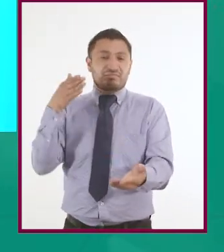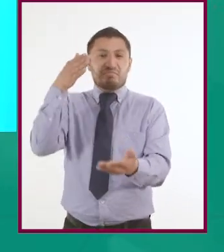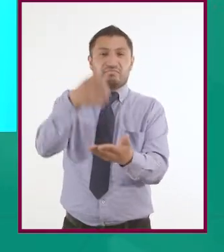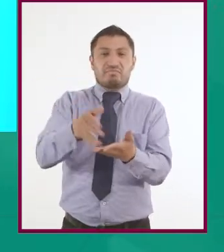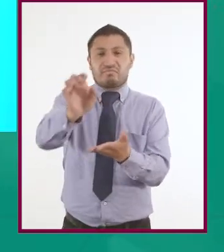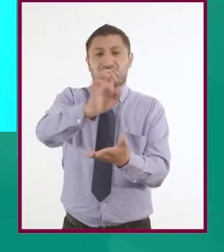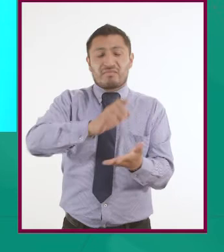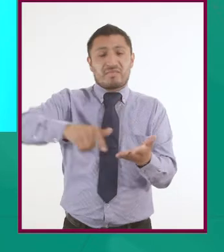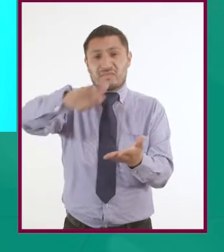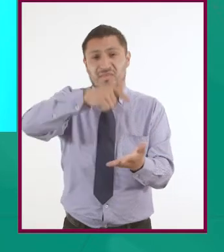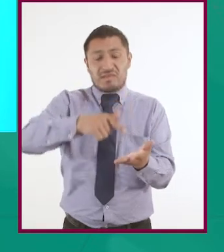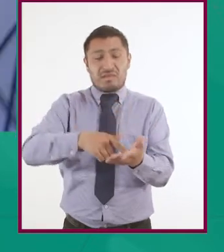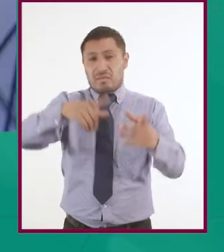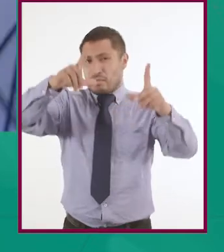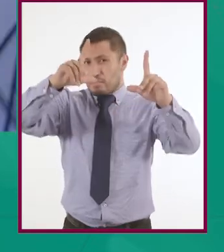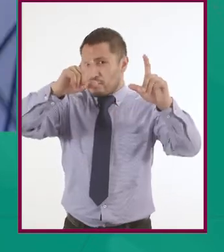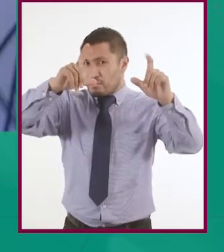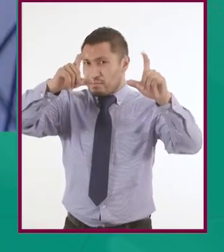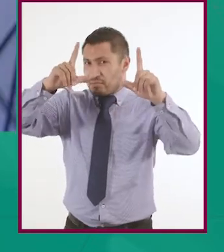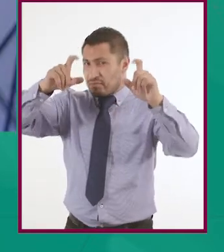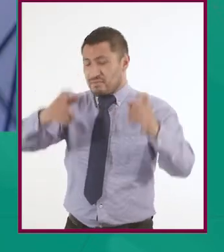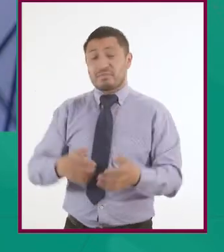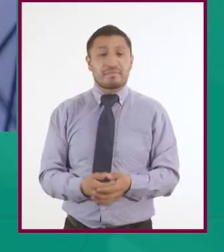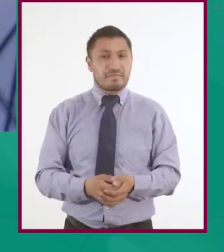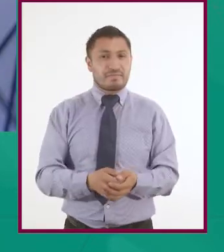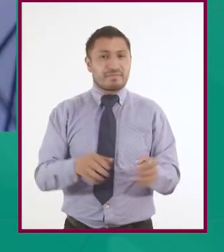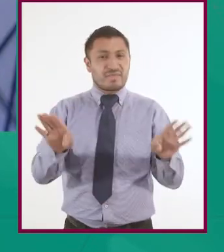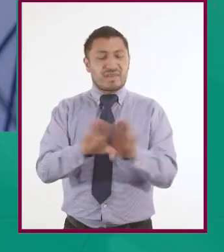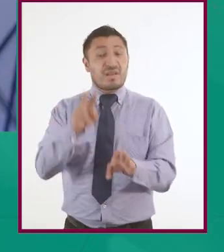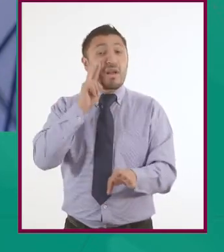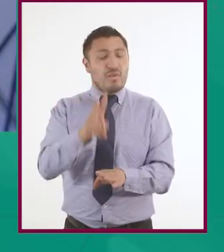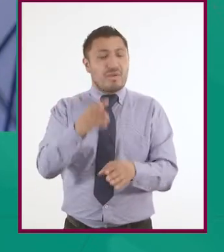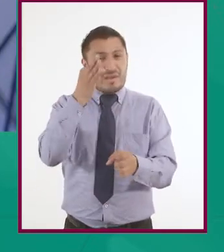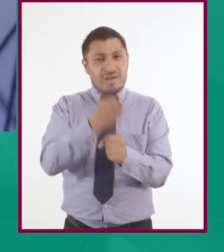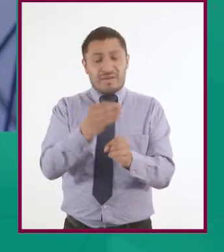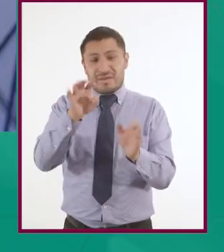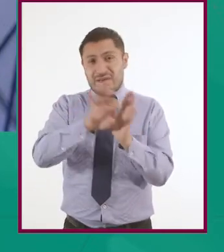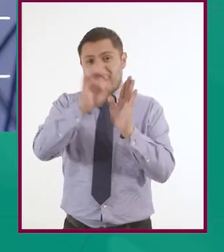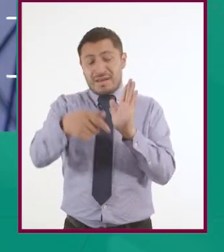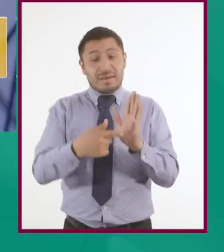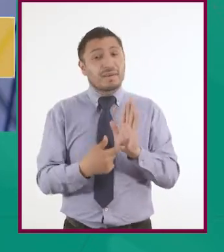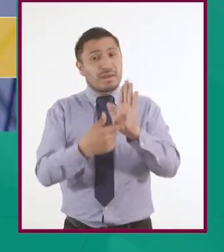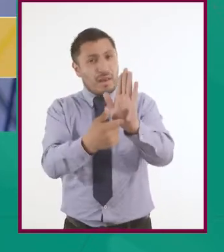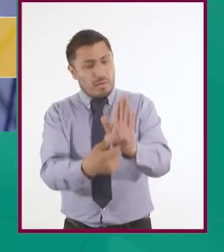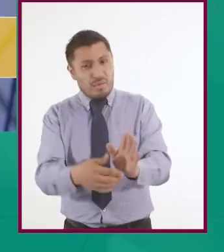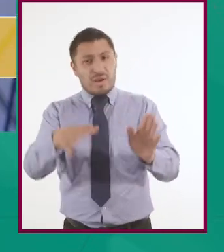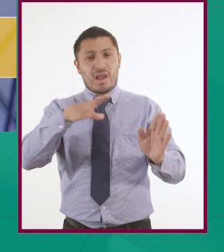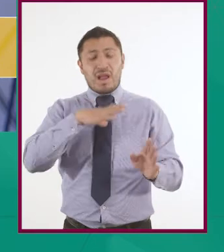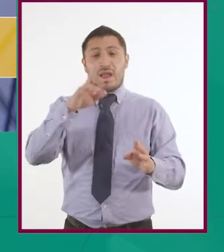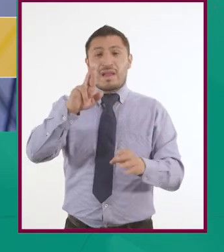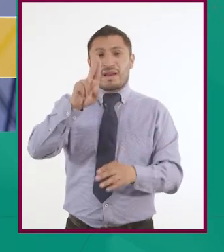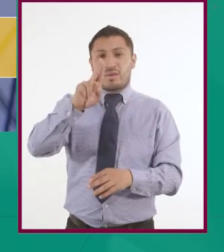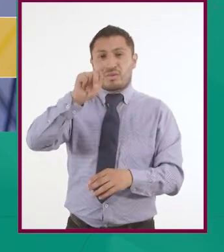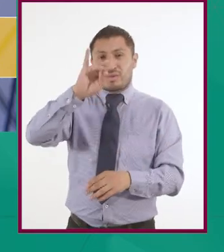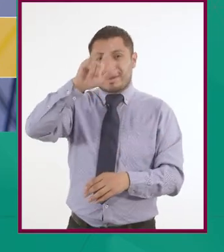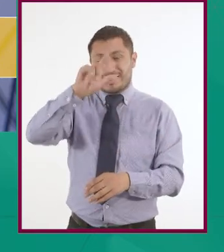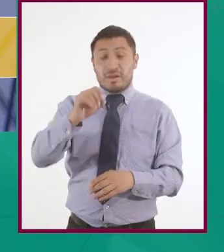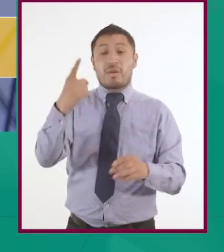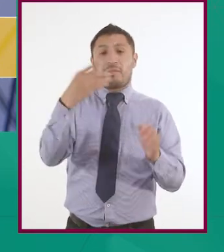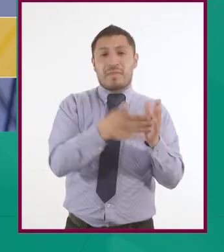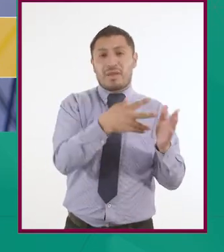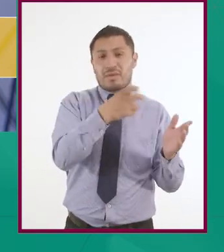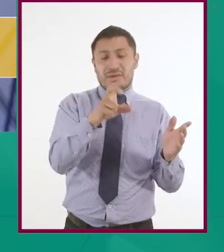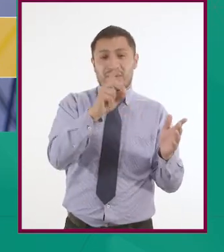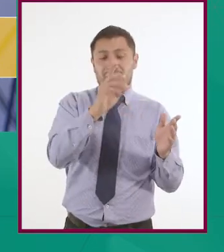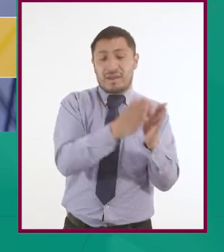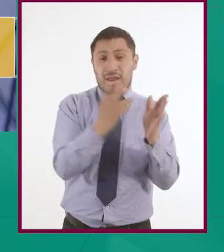un estudio a hacerse retratos. ¿Qué te parece si vemos algunos ejemplos tomados por Rutilo Patiño entre 1930